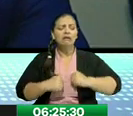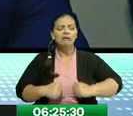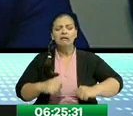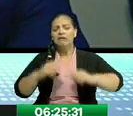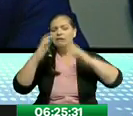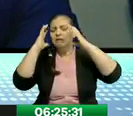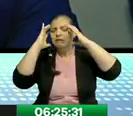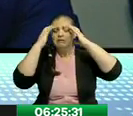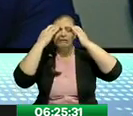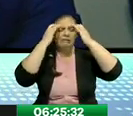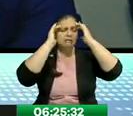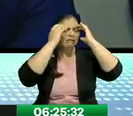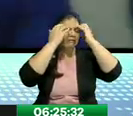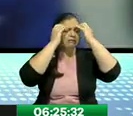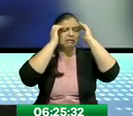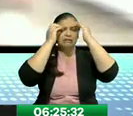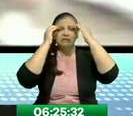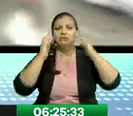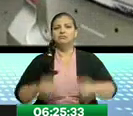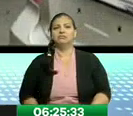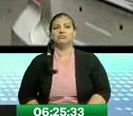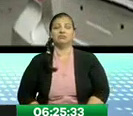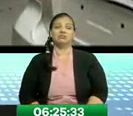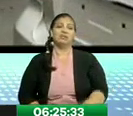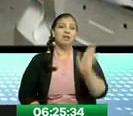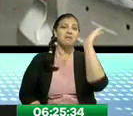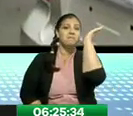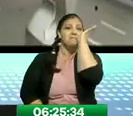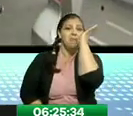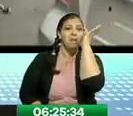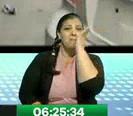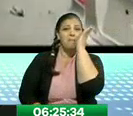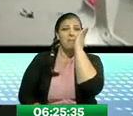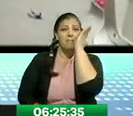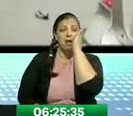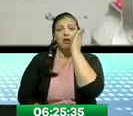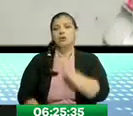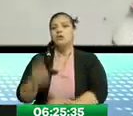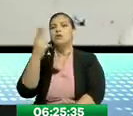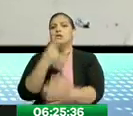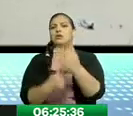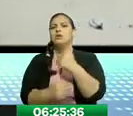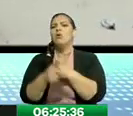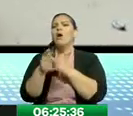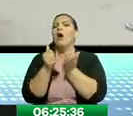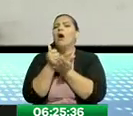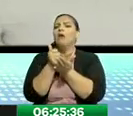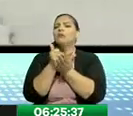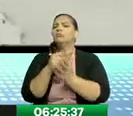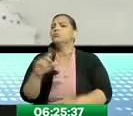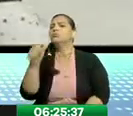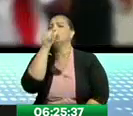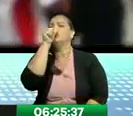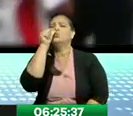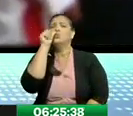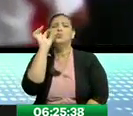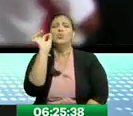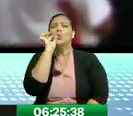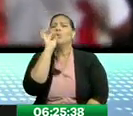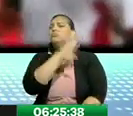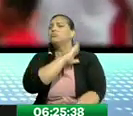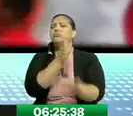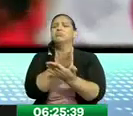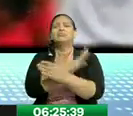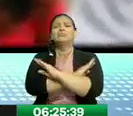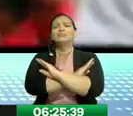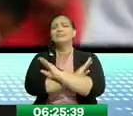desesperación hace hasta lo que usted ni se imagina, por salvar a su hijo, de verlo en la desgracia. Aquella persona